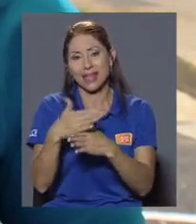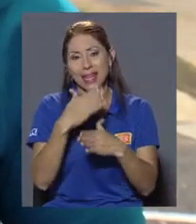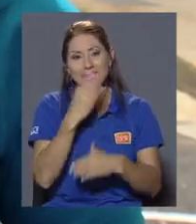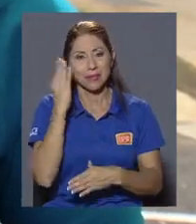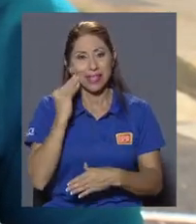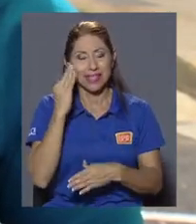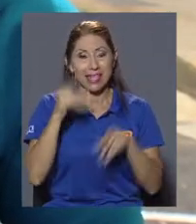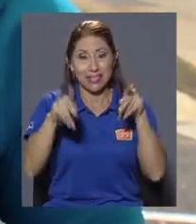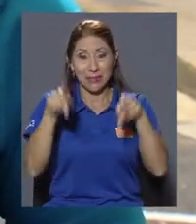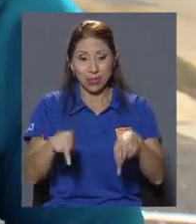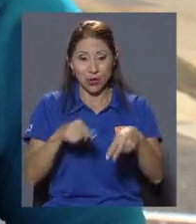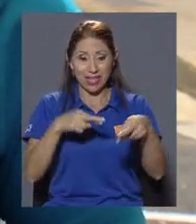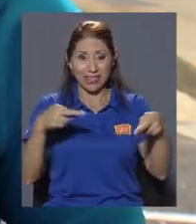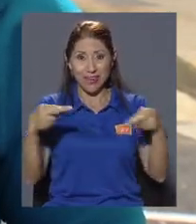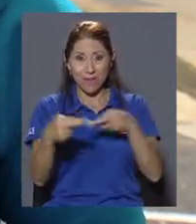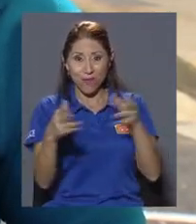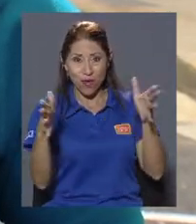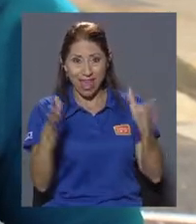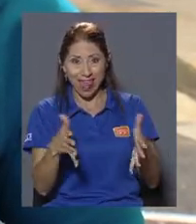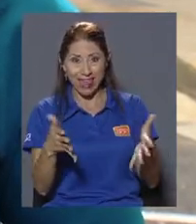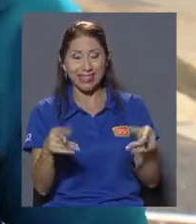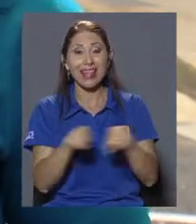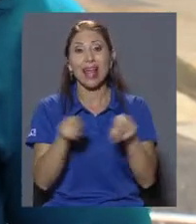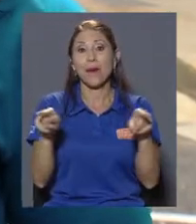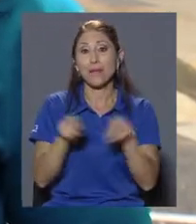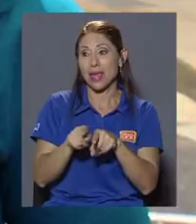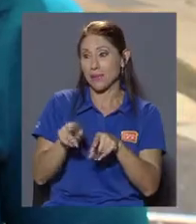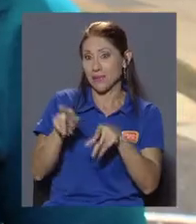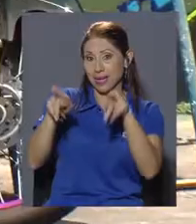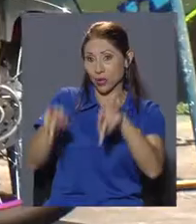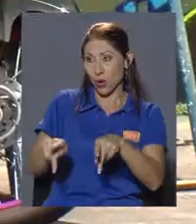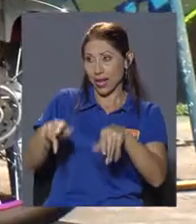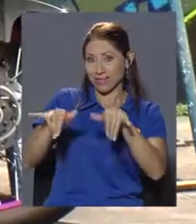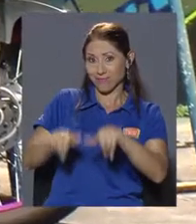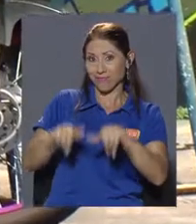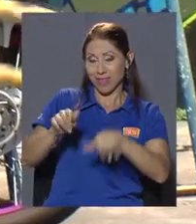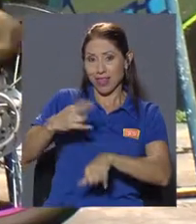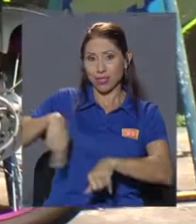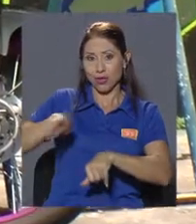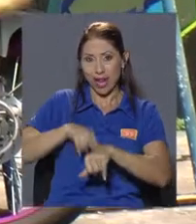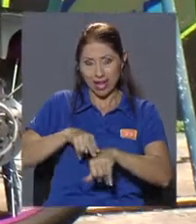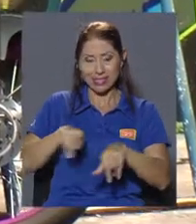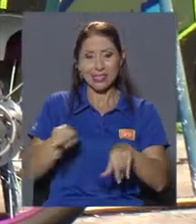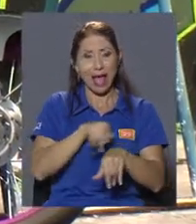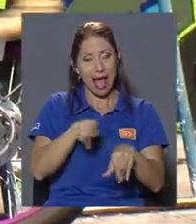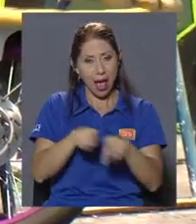experiencias de personas refugiadas, sino al mismo tiempo que las personas nacionales puedan involucrarse con el tema.